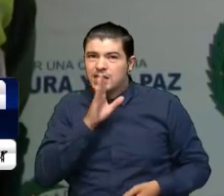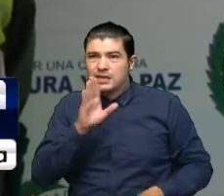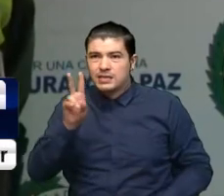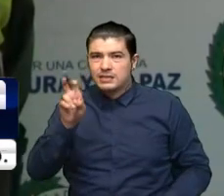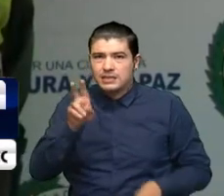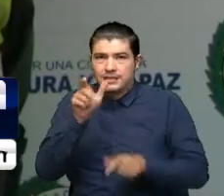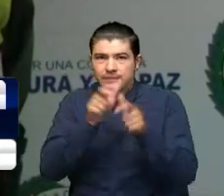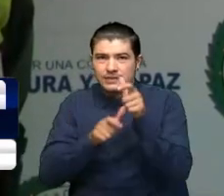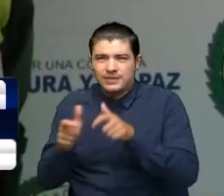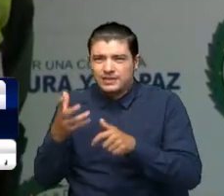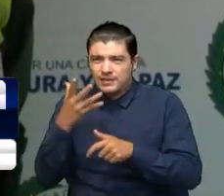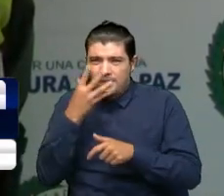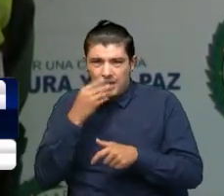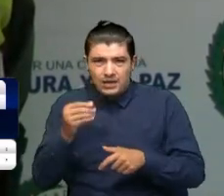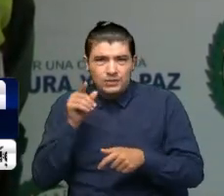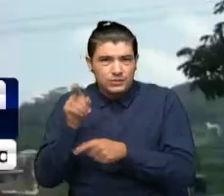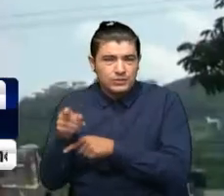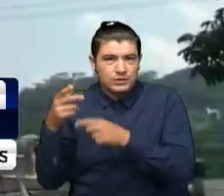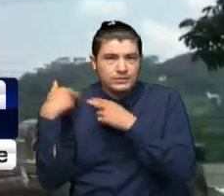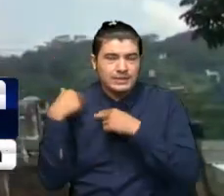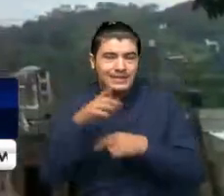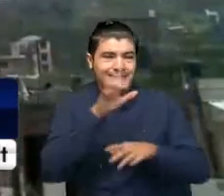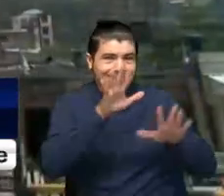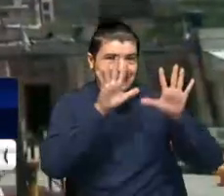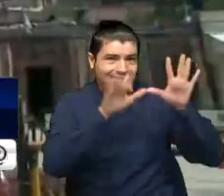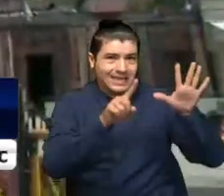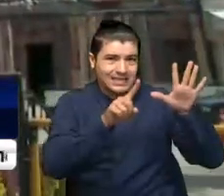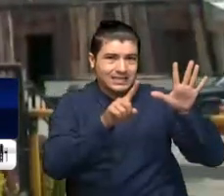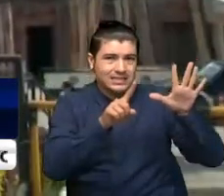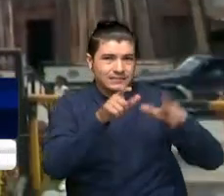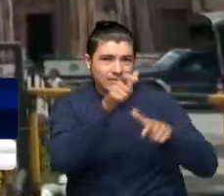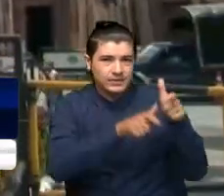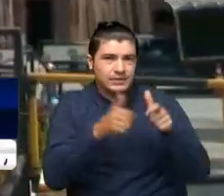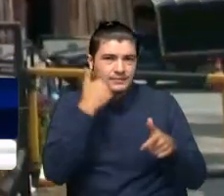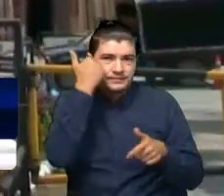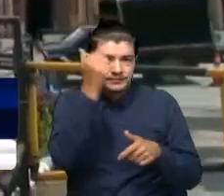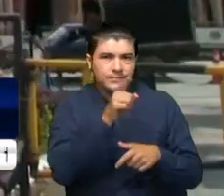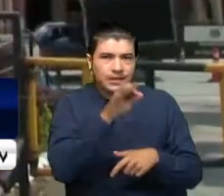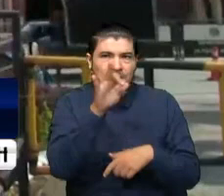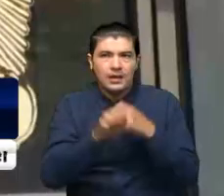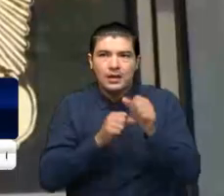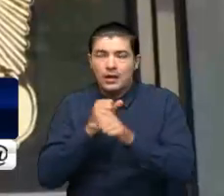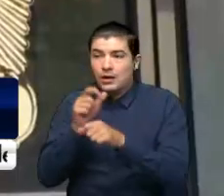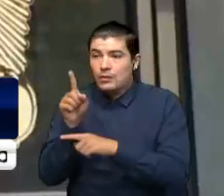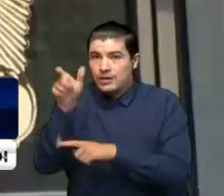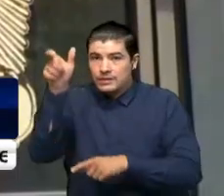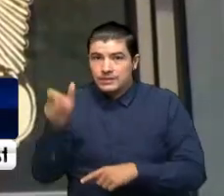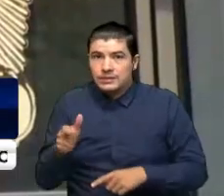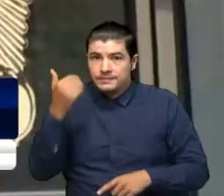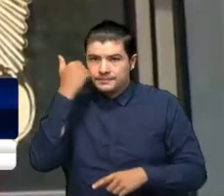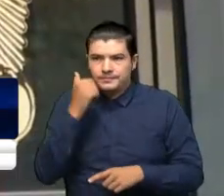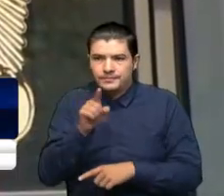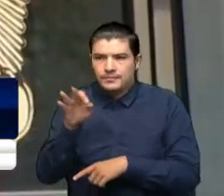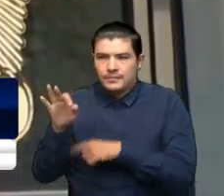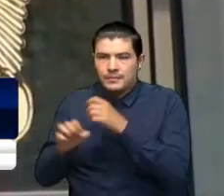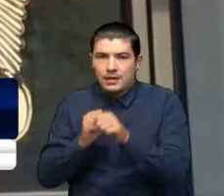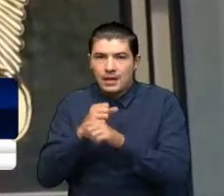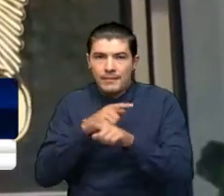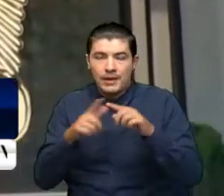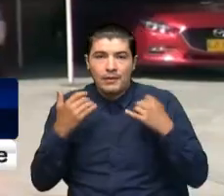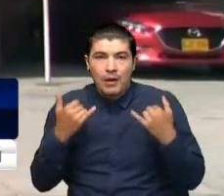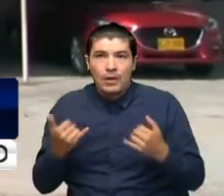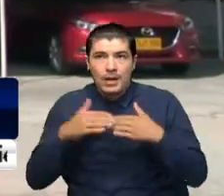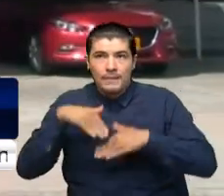personas, las cuales son 6 mayores de edad y una persona menor de edad. En este momento hay más de 50